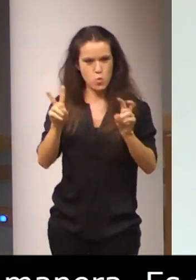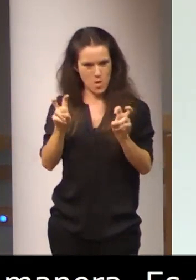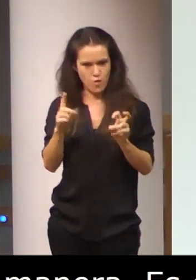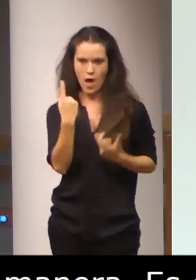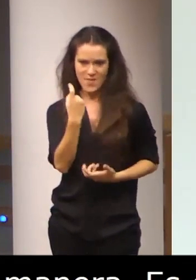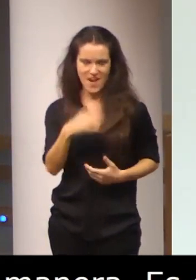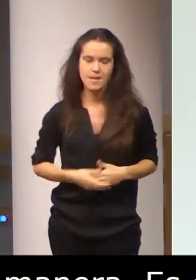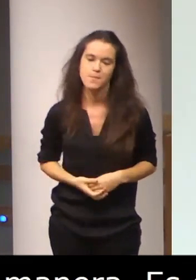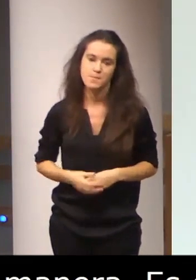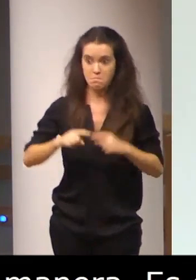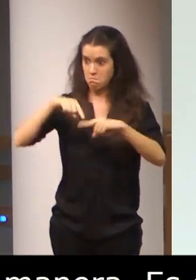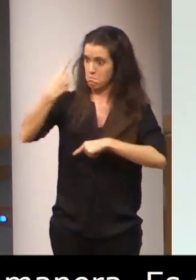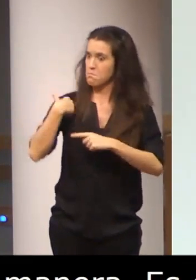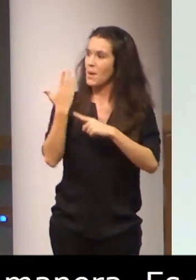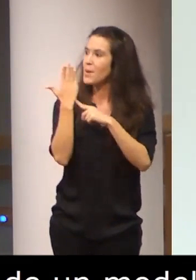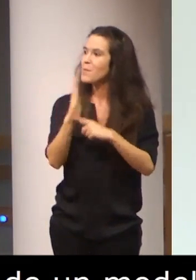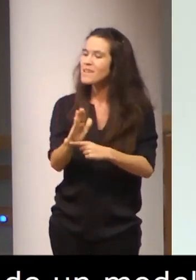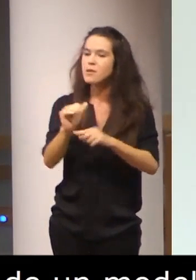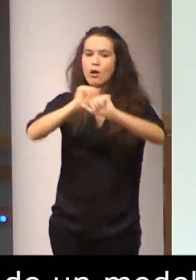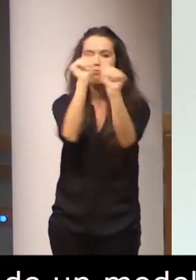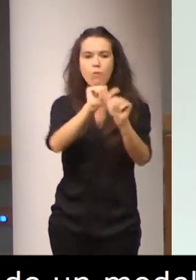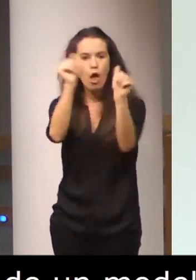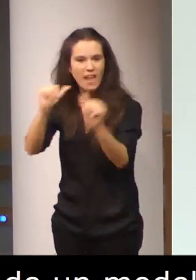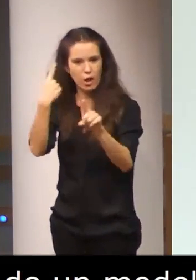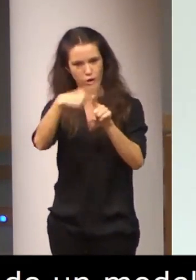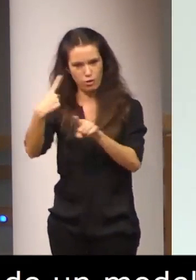Luego presentaré algunos de los modelos y